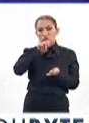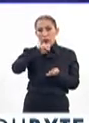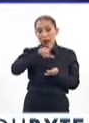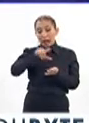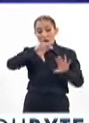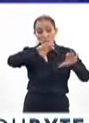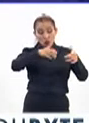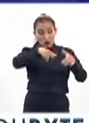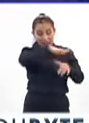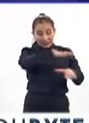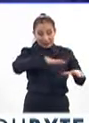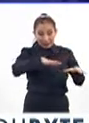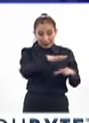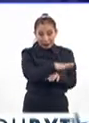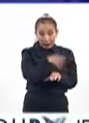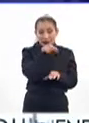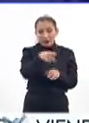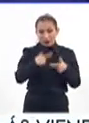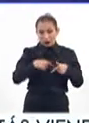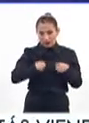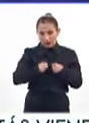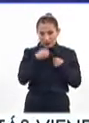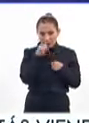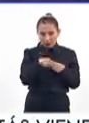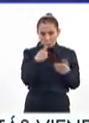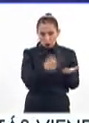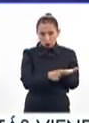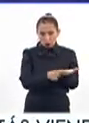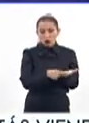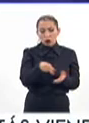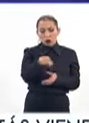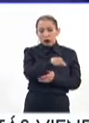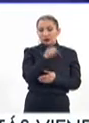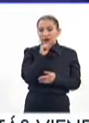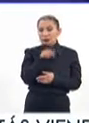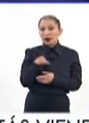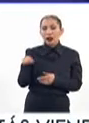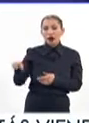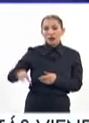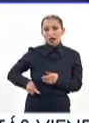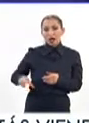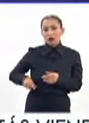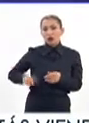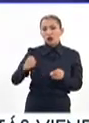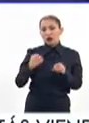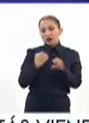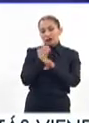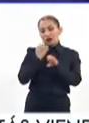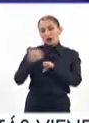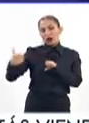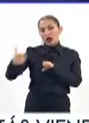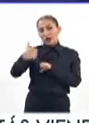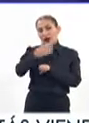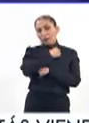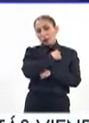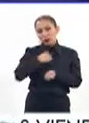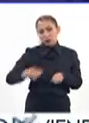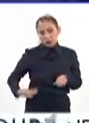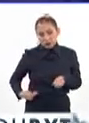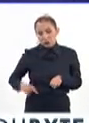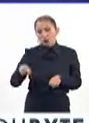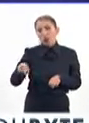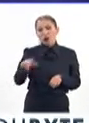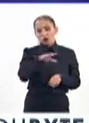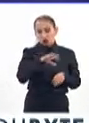las comunidades, con los habitantes y también con los gobiernos locales, municipales